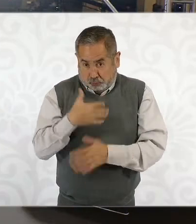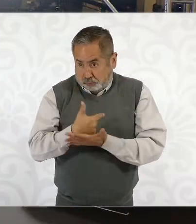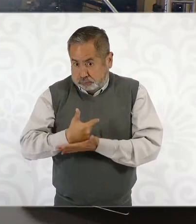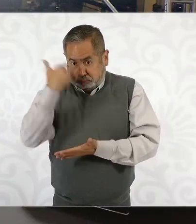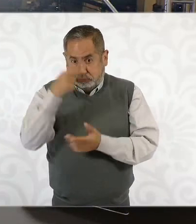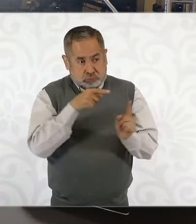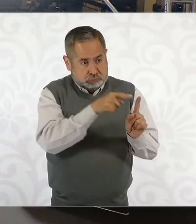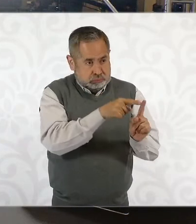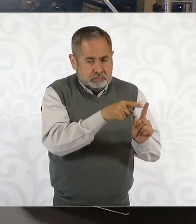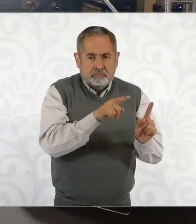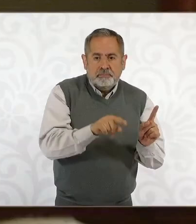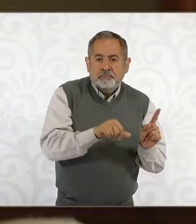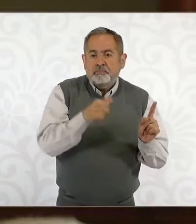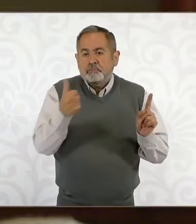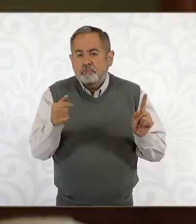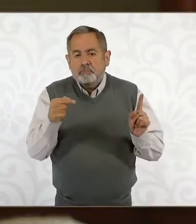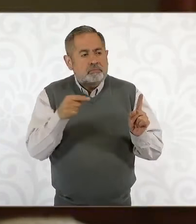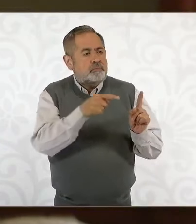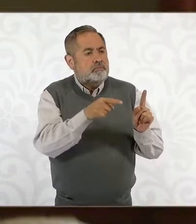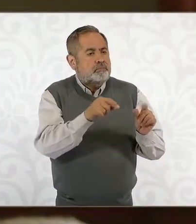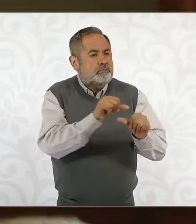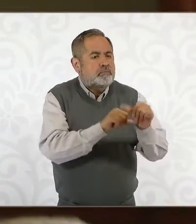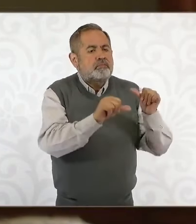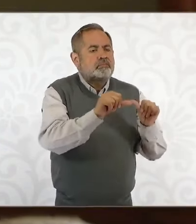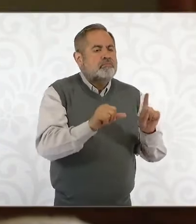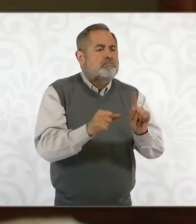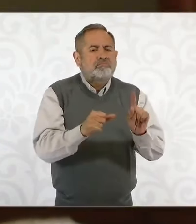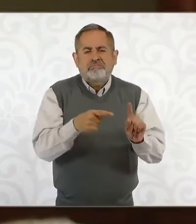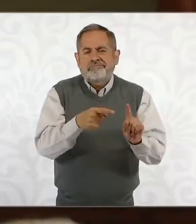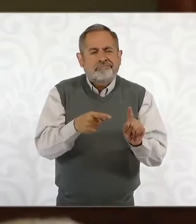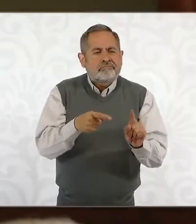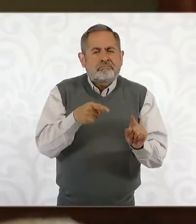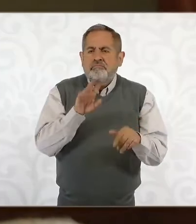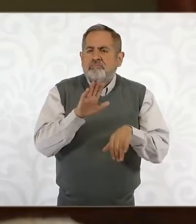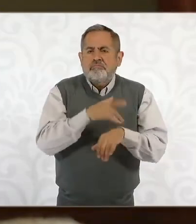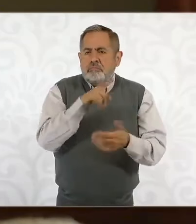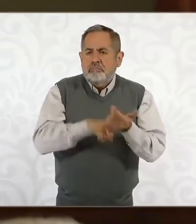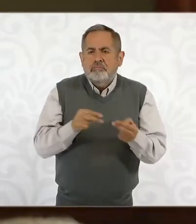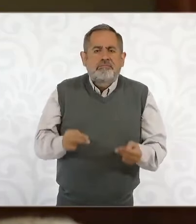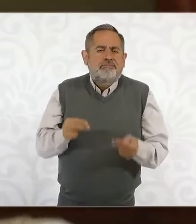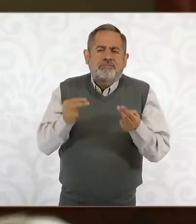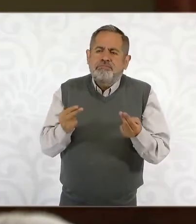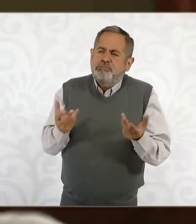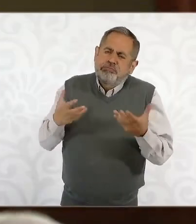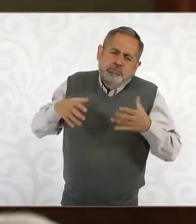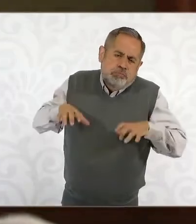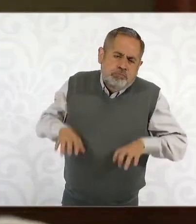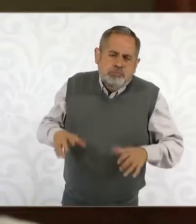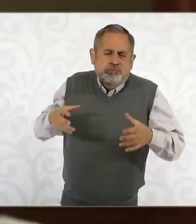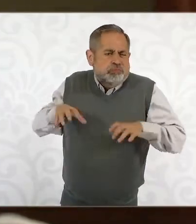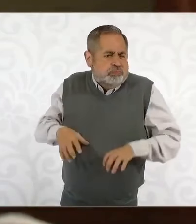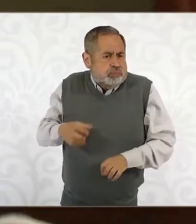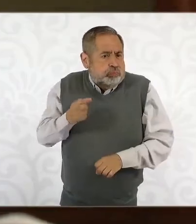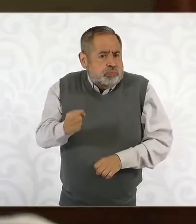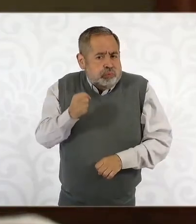que otros van a sustituir a los Cerimedo porque es un mercado con mucho dinero gubernamental, de partidos y